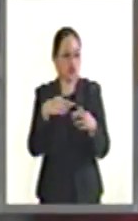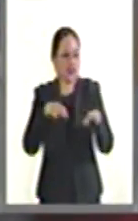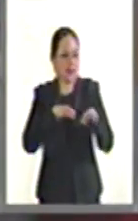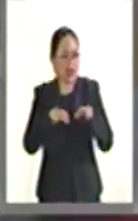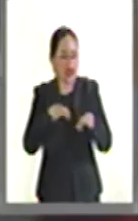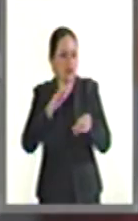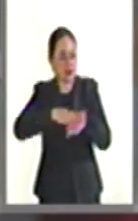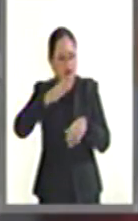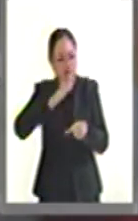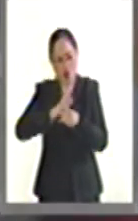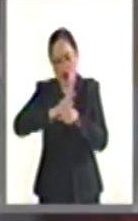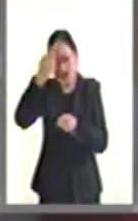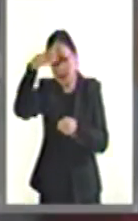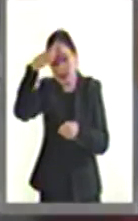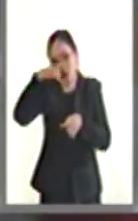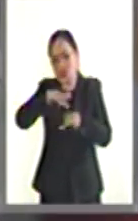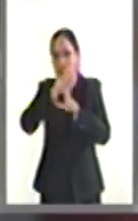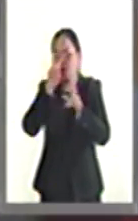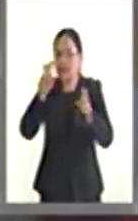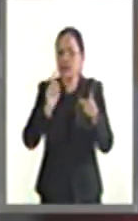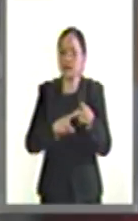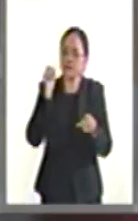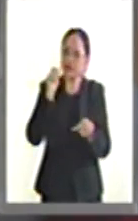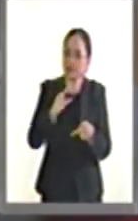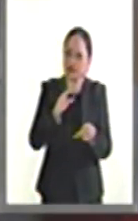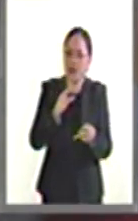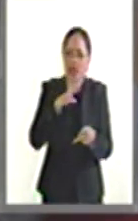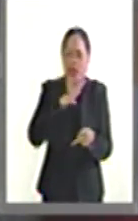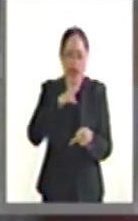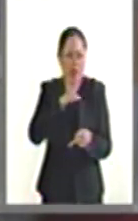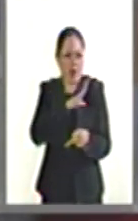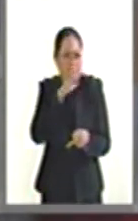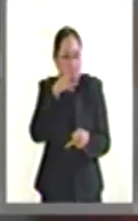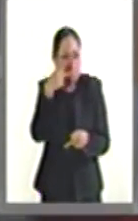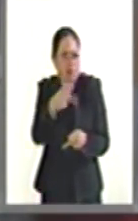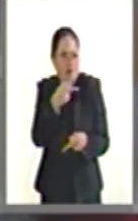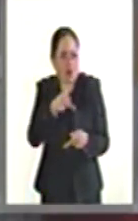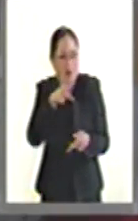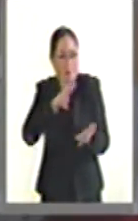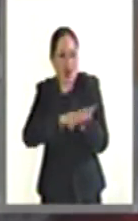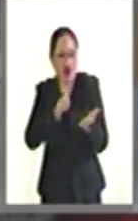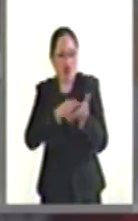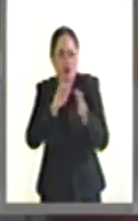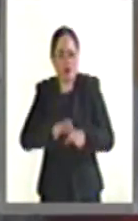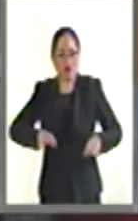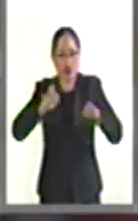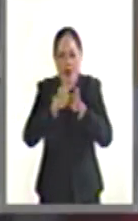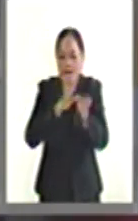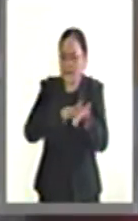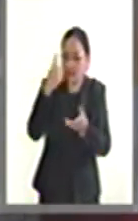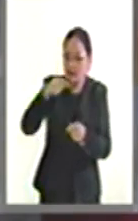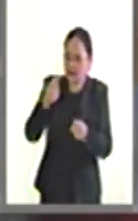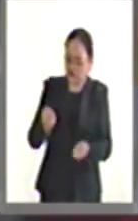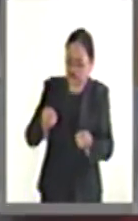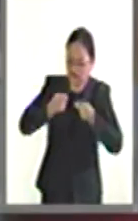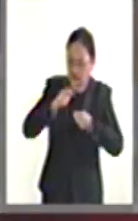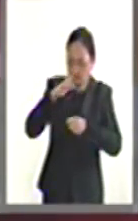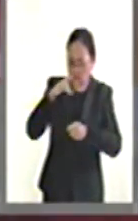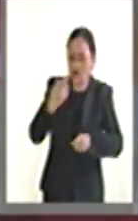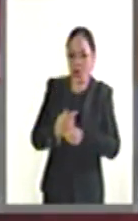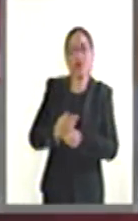materia y sobre todo con una calidad moral que respalde la investidura que conlleva